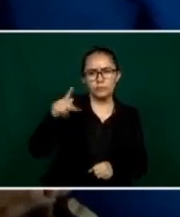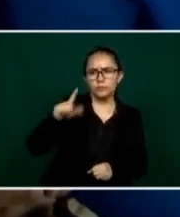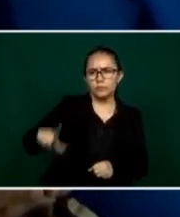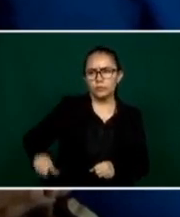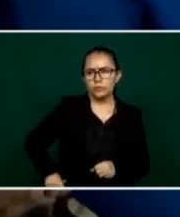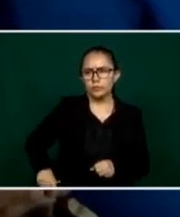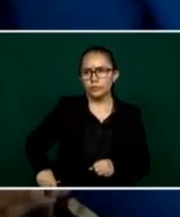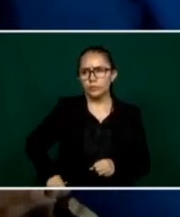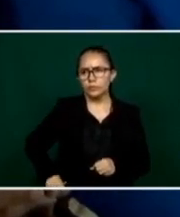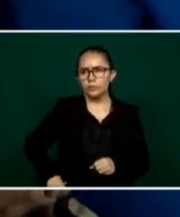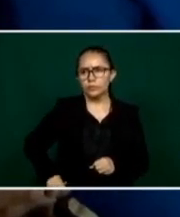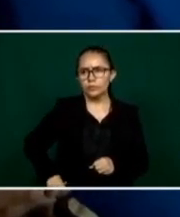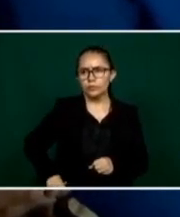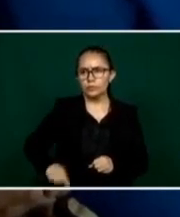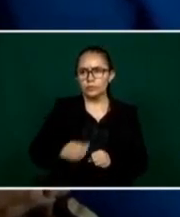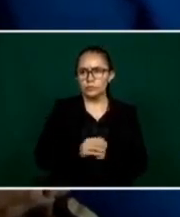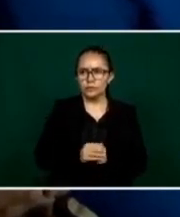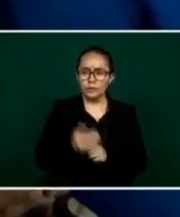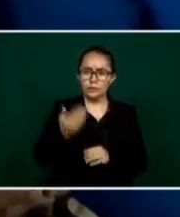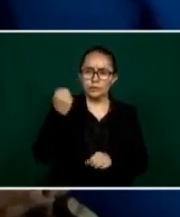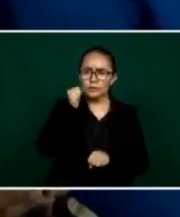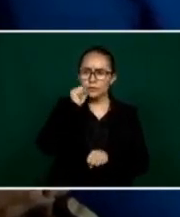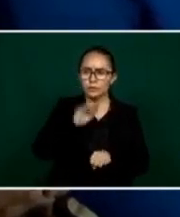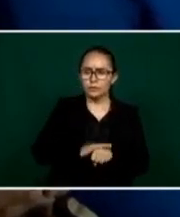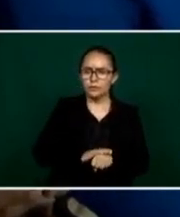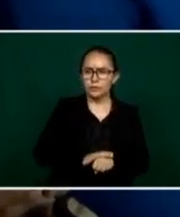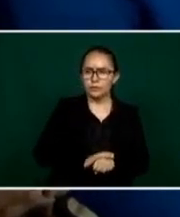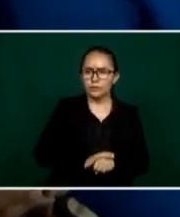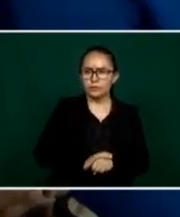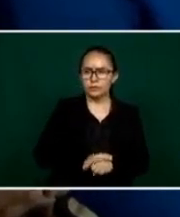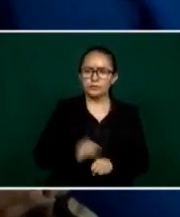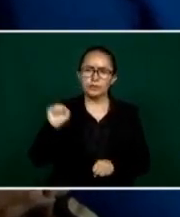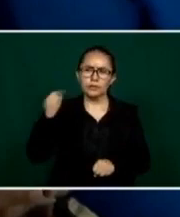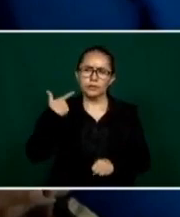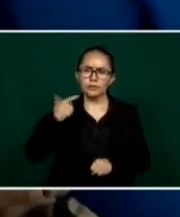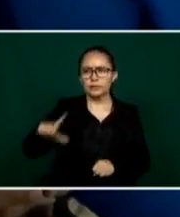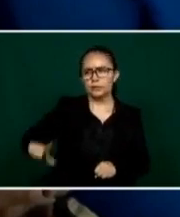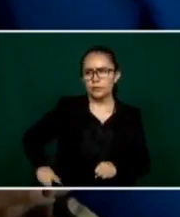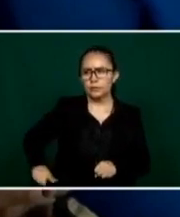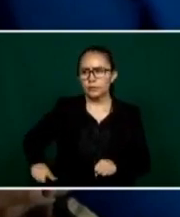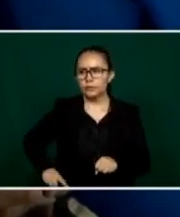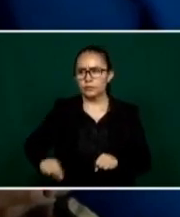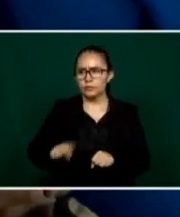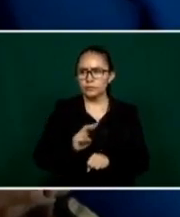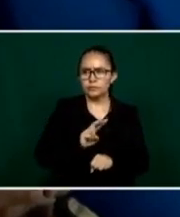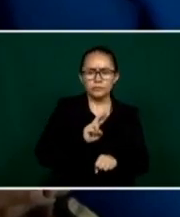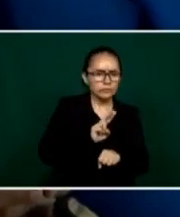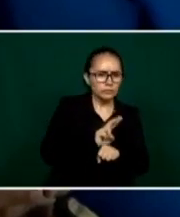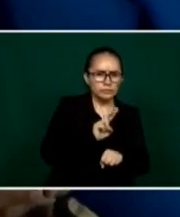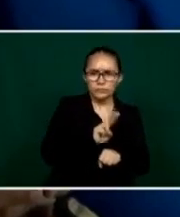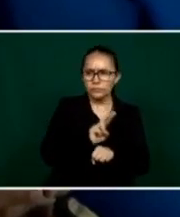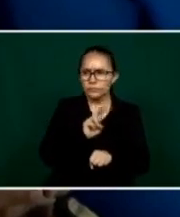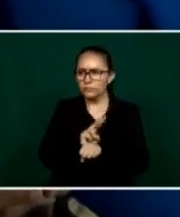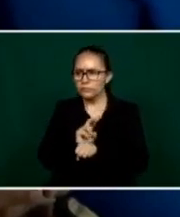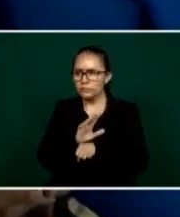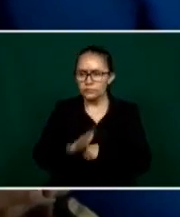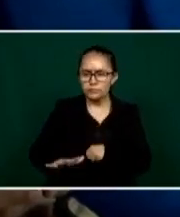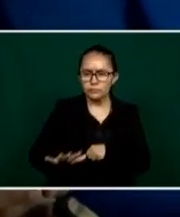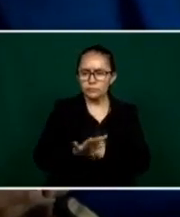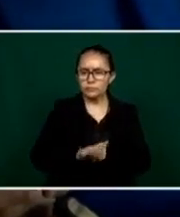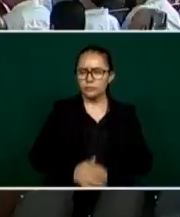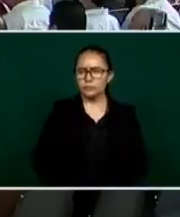ha detectado que la administración anterior de Enrique Peña Nieto daba protección a cárteles o a grupos de la delincuencia